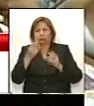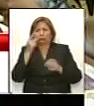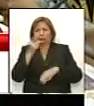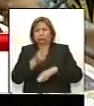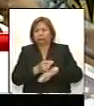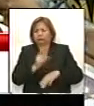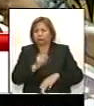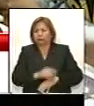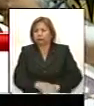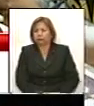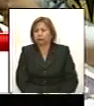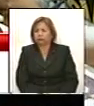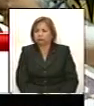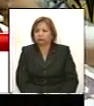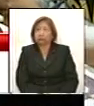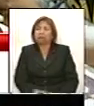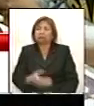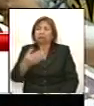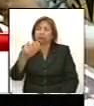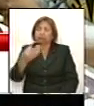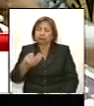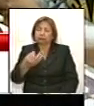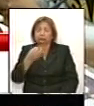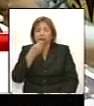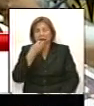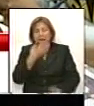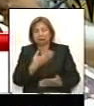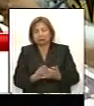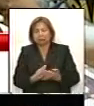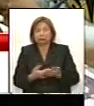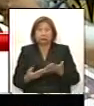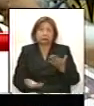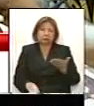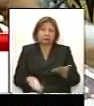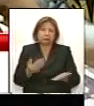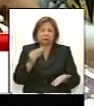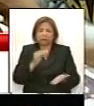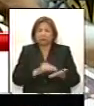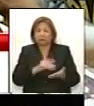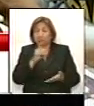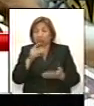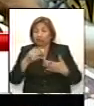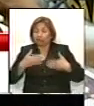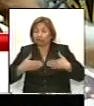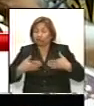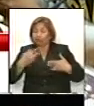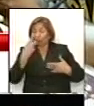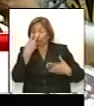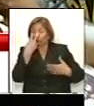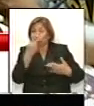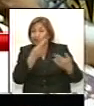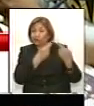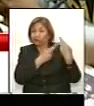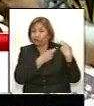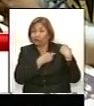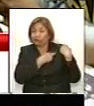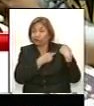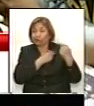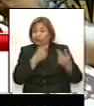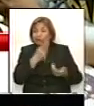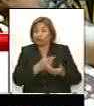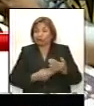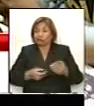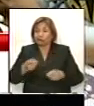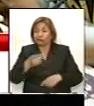denunciable. Y el comisario consideraba, y se lo dijo a su personal, que además cuando tú no puedes identificar el número, la responsabilidad de identificar es de la